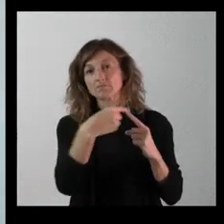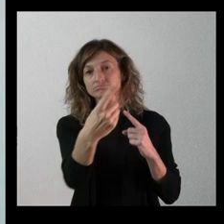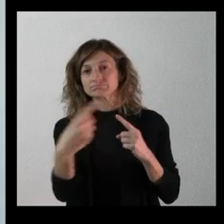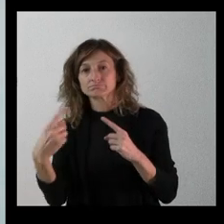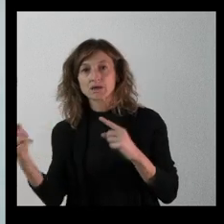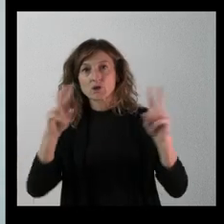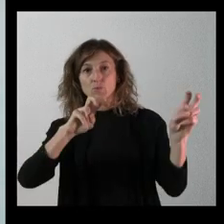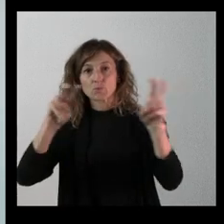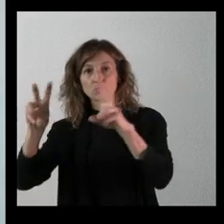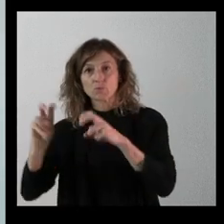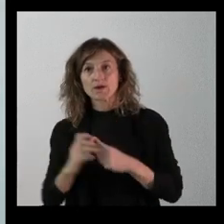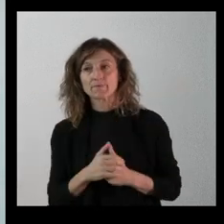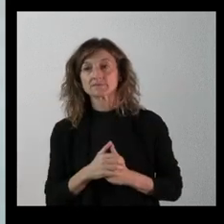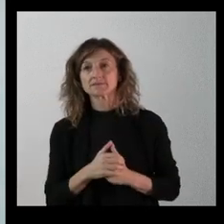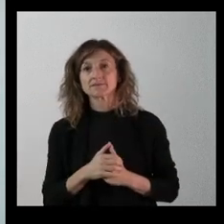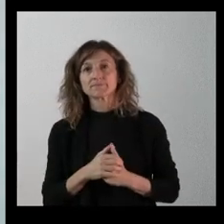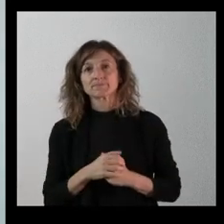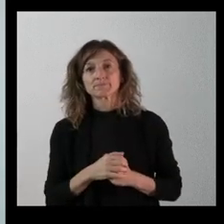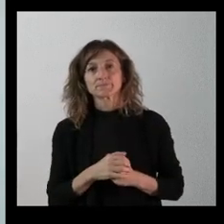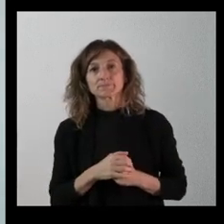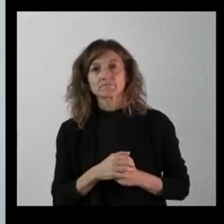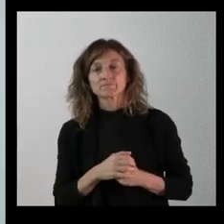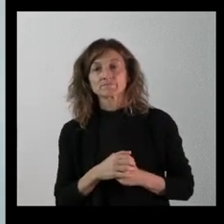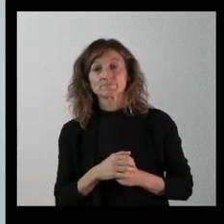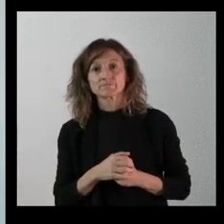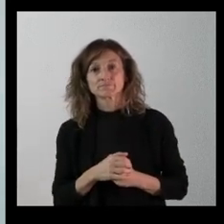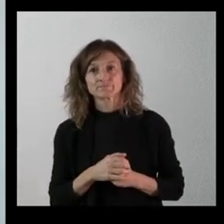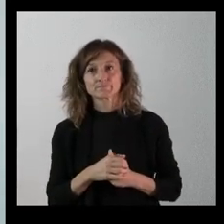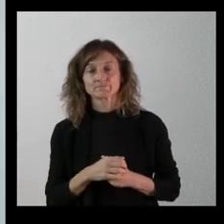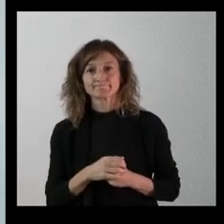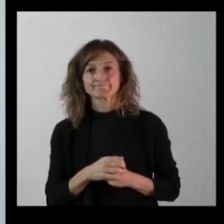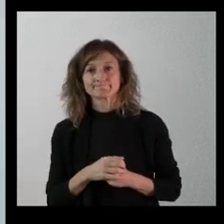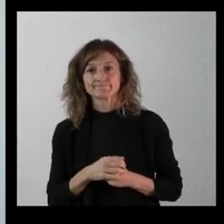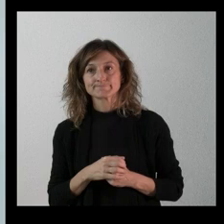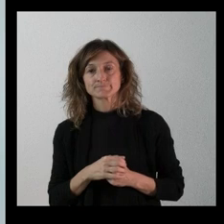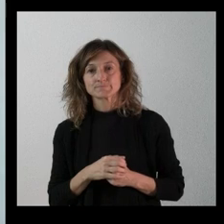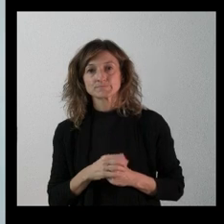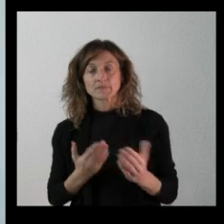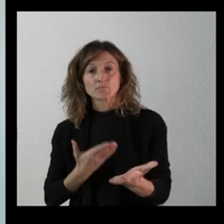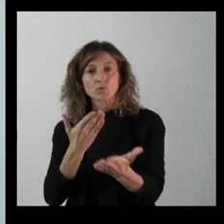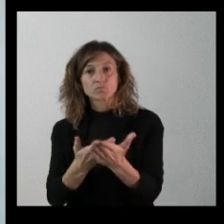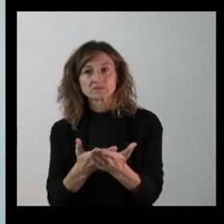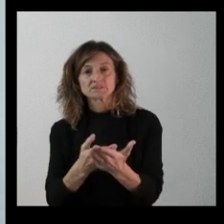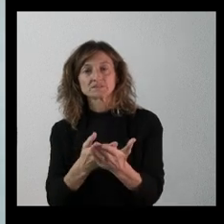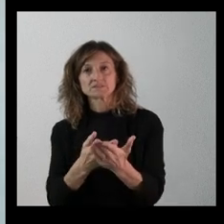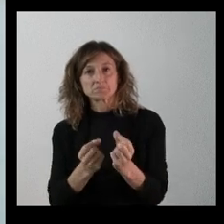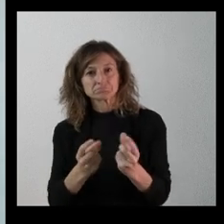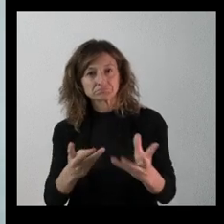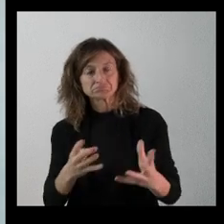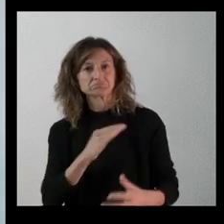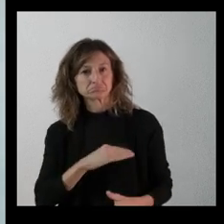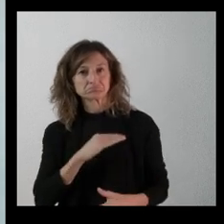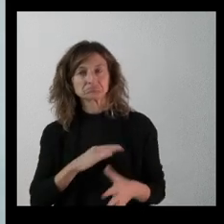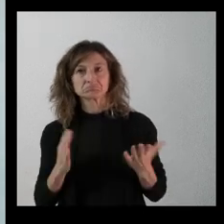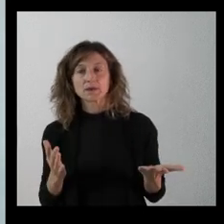nuevas las preguntas y Esta es una propuesta muy generosa por su parte pero